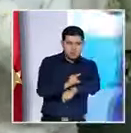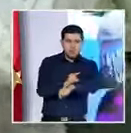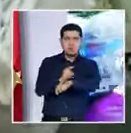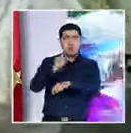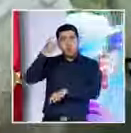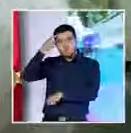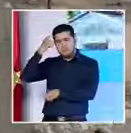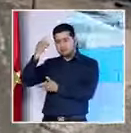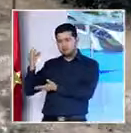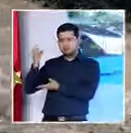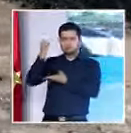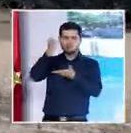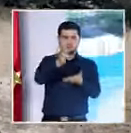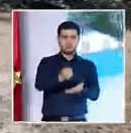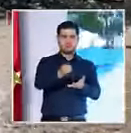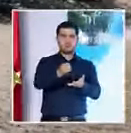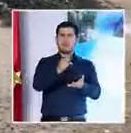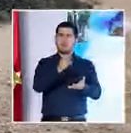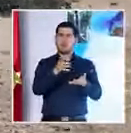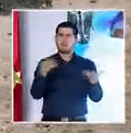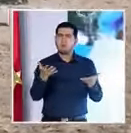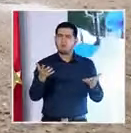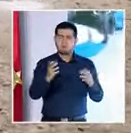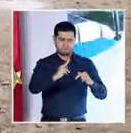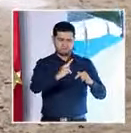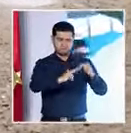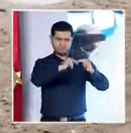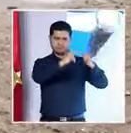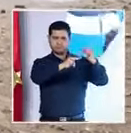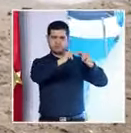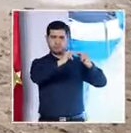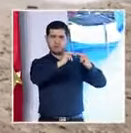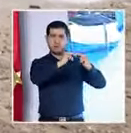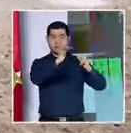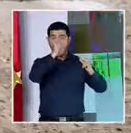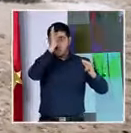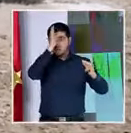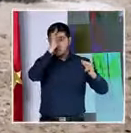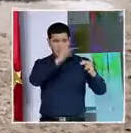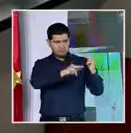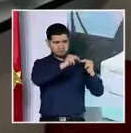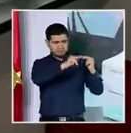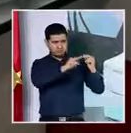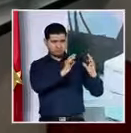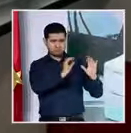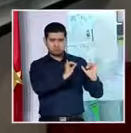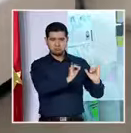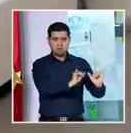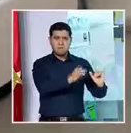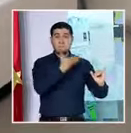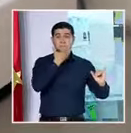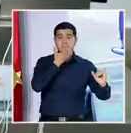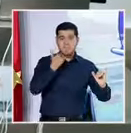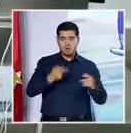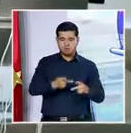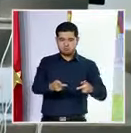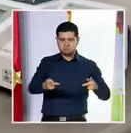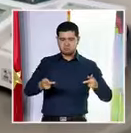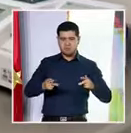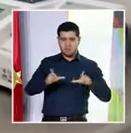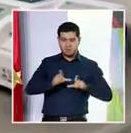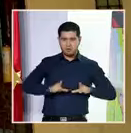del departamento. Se fortalecieron hospitales tanto en su expansión en infraestructura como en su dotación y mejoramiento de los laboratorios